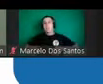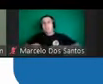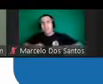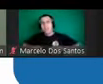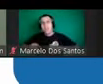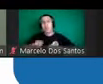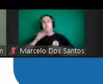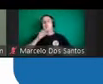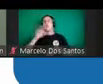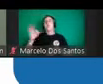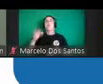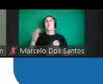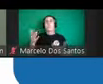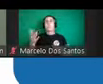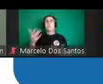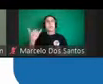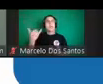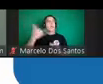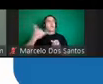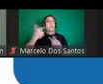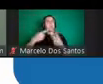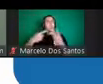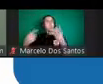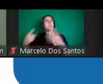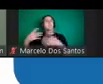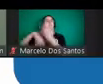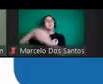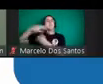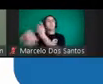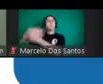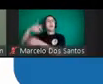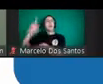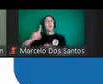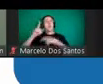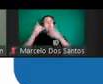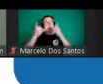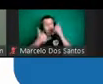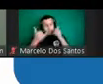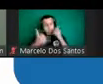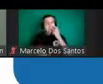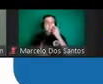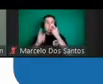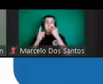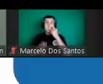las barreras de acuerdo a esas situaciones.